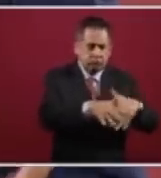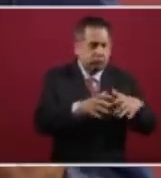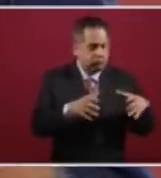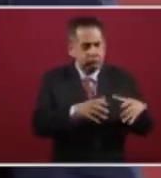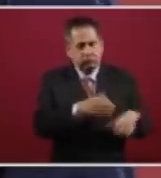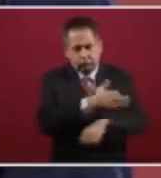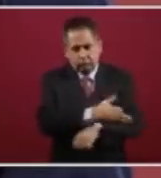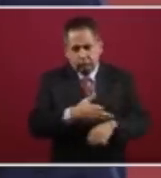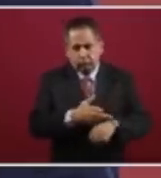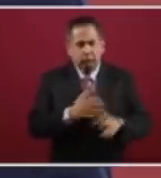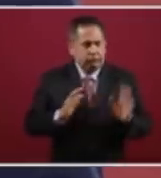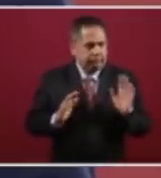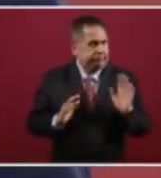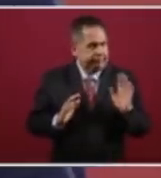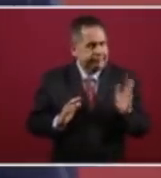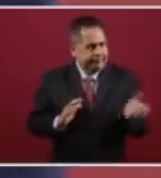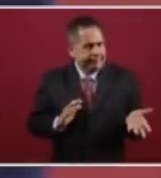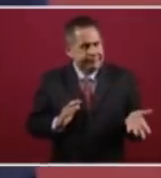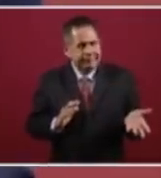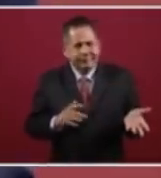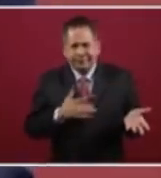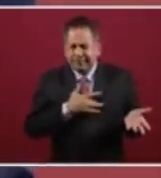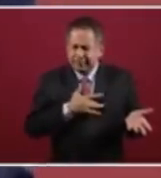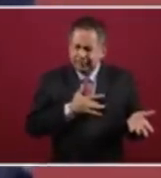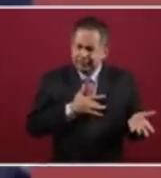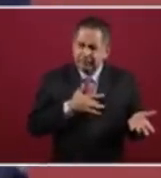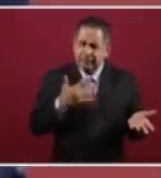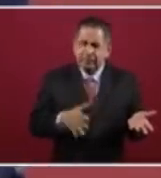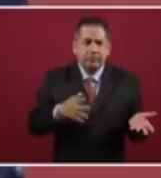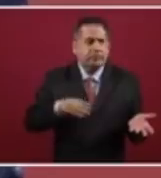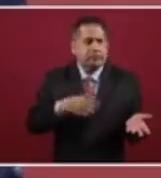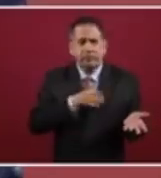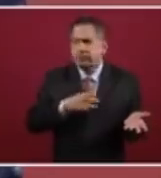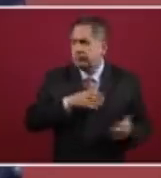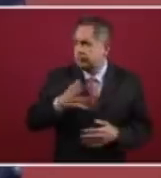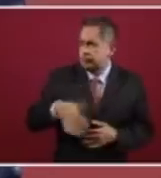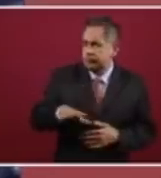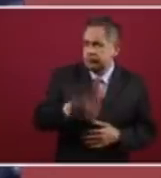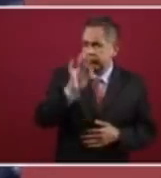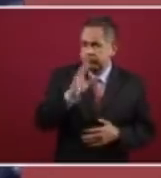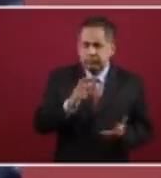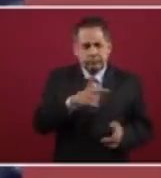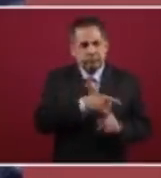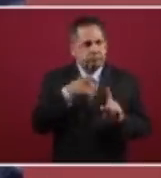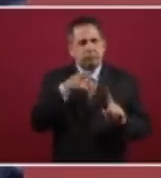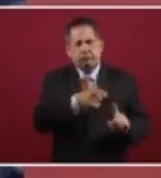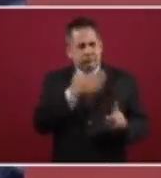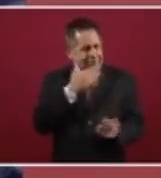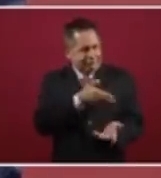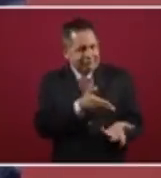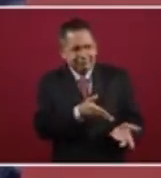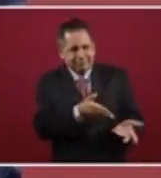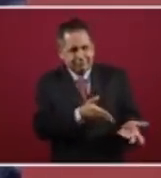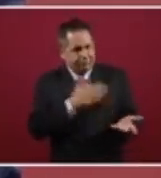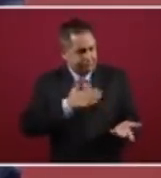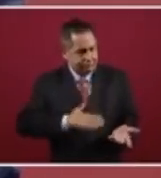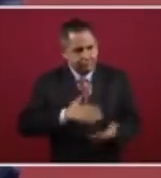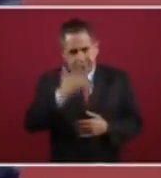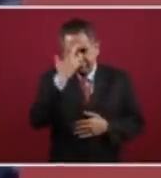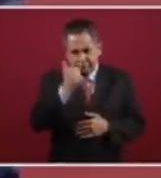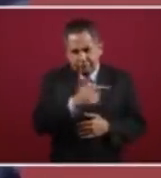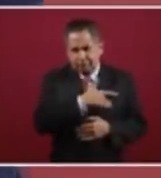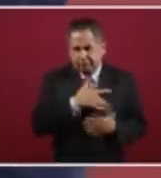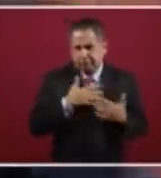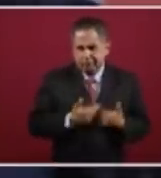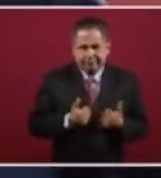porque tienen el dolor de no encontrar a sus hijos, es una causa justa,